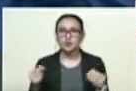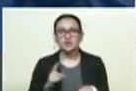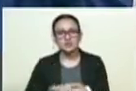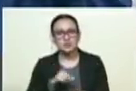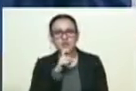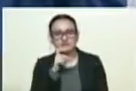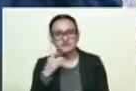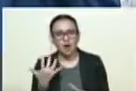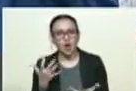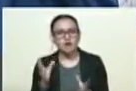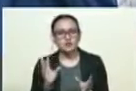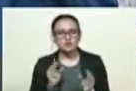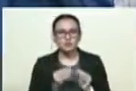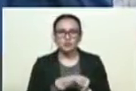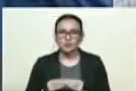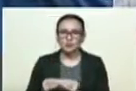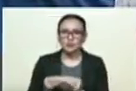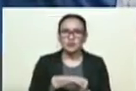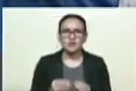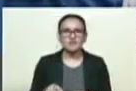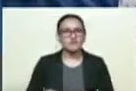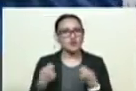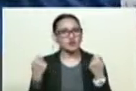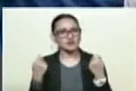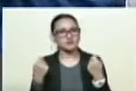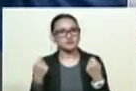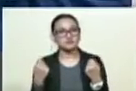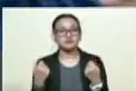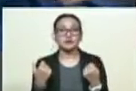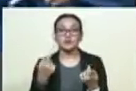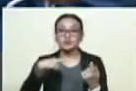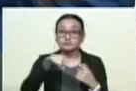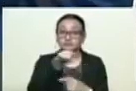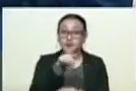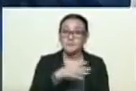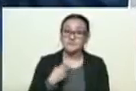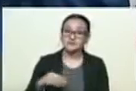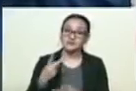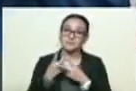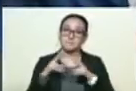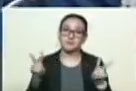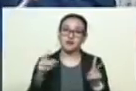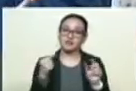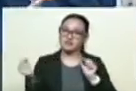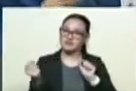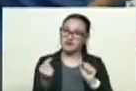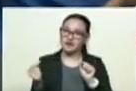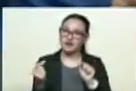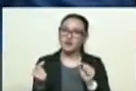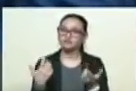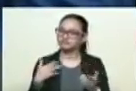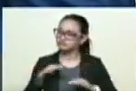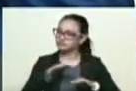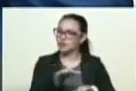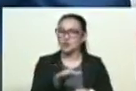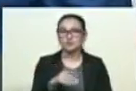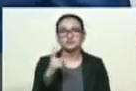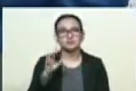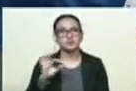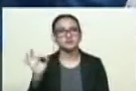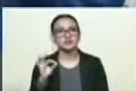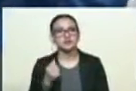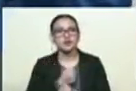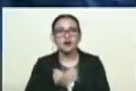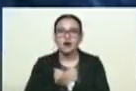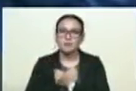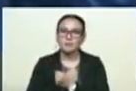de conflicto, de odio, de violencia, y usted ha sido el presidente de la paz, del diálogo. Así que cuente con nosotros, con nuestro